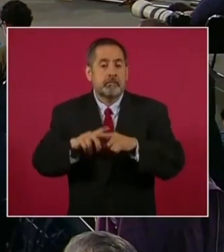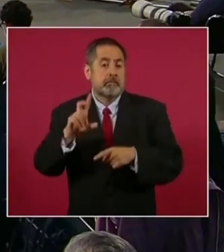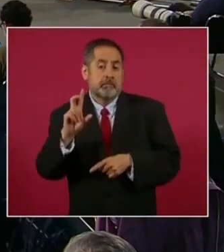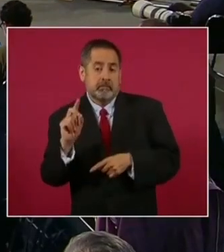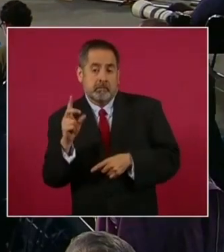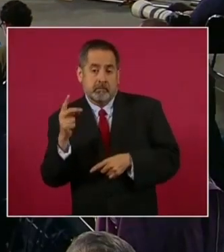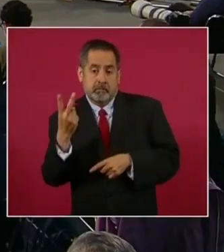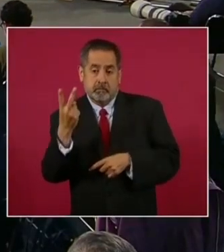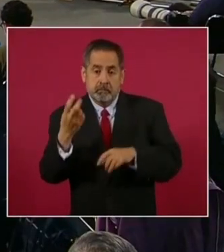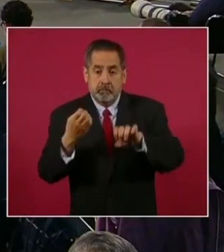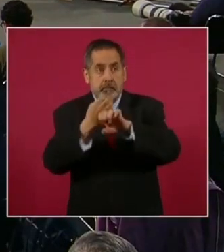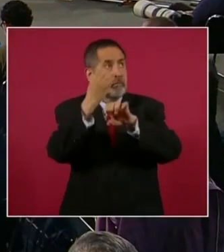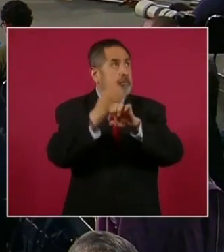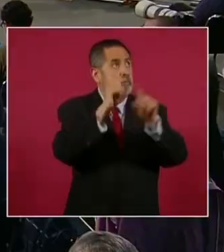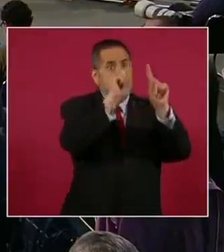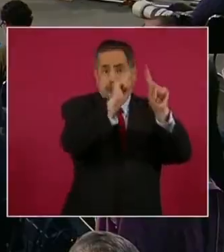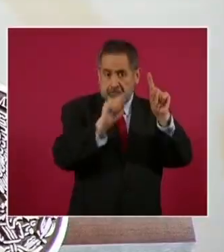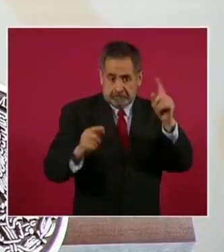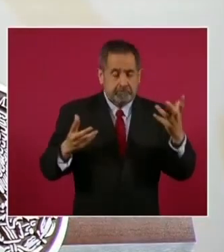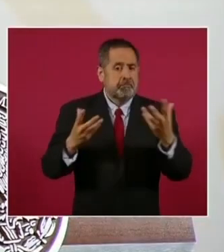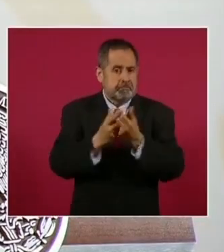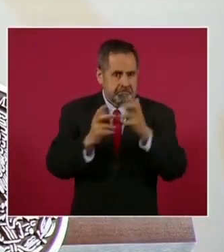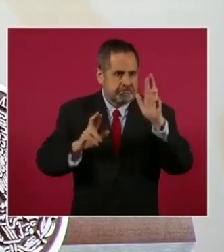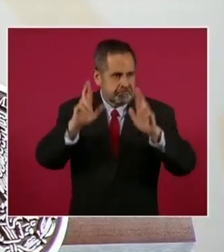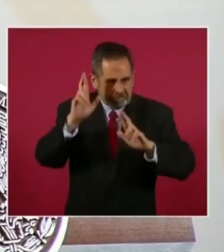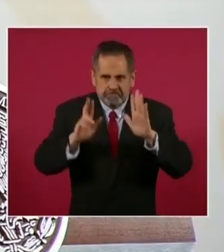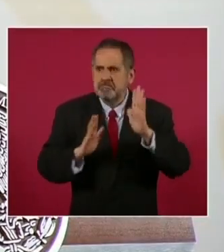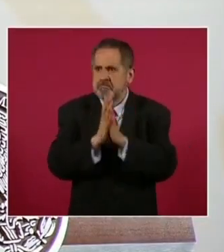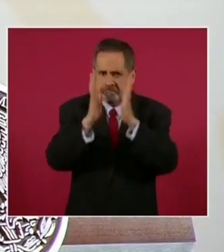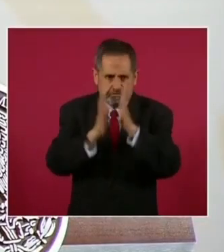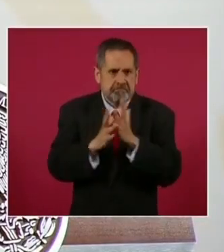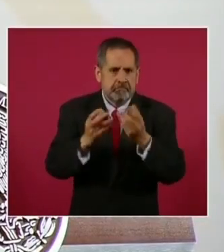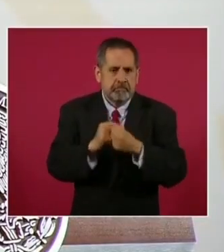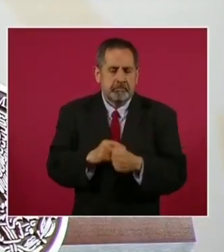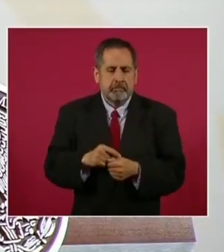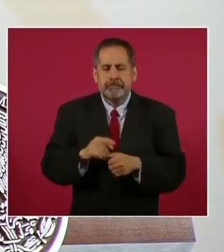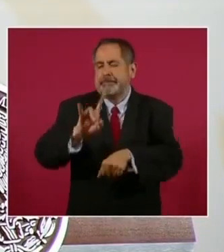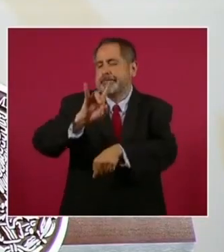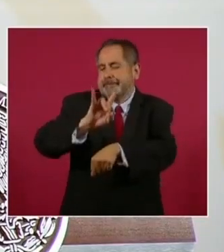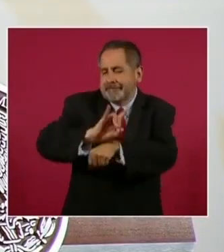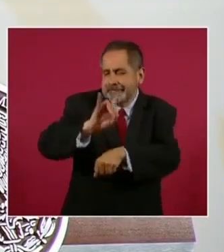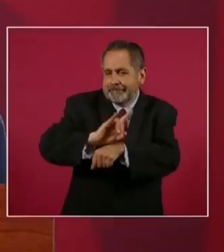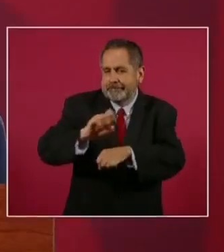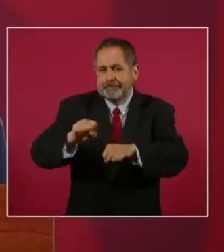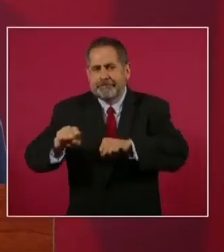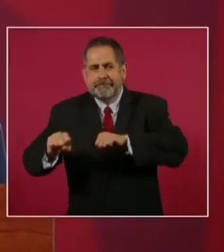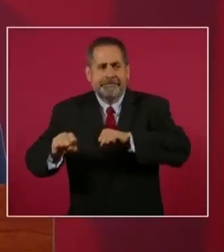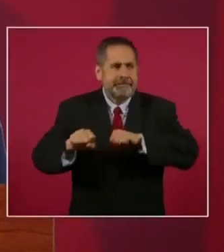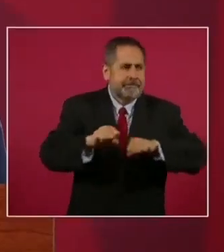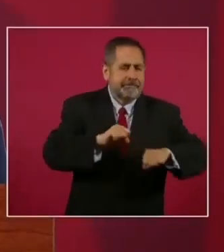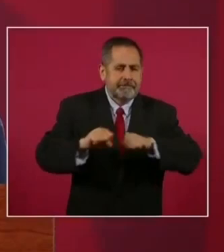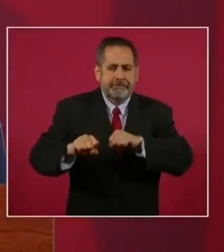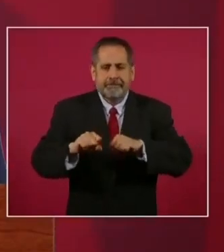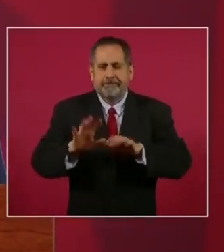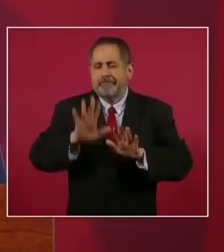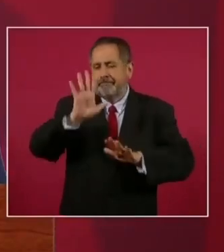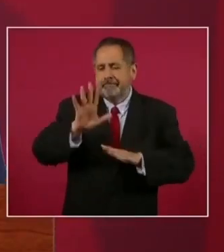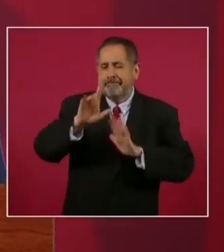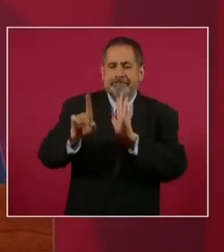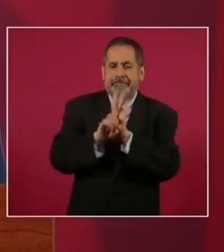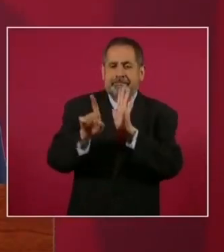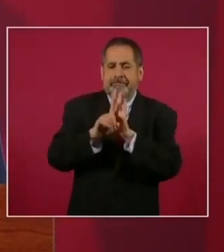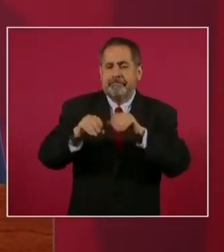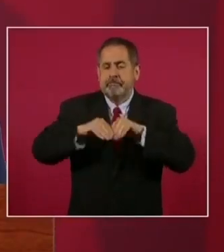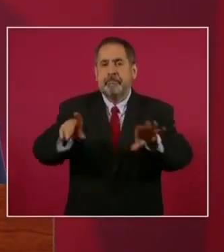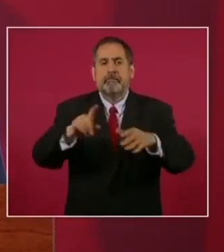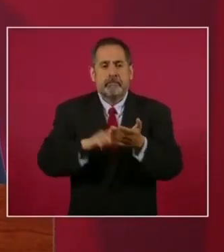32 entidades federativas. El escenario es de un sismo que será alertado, repito,